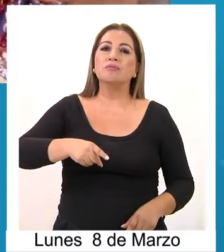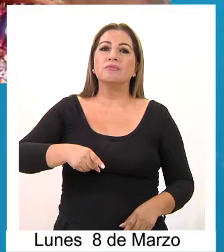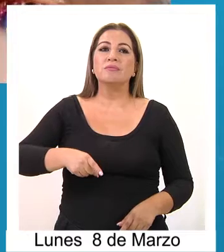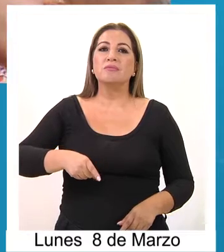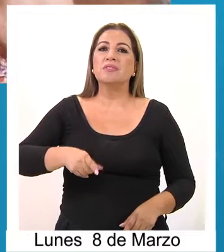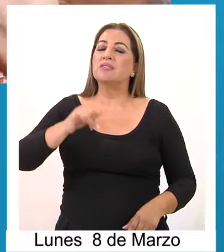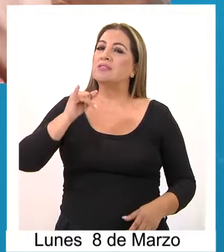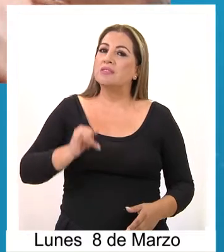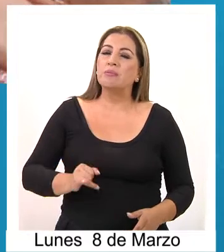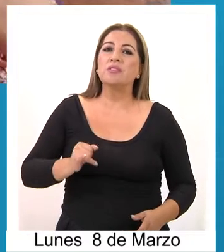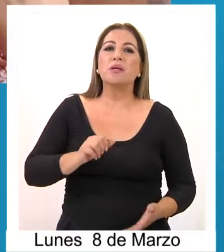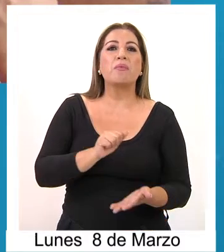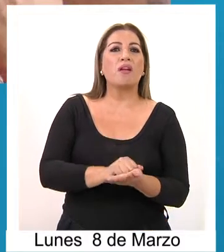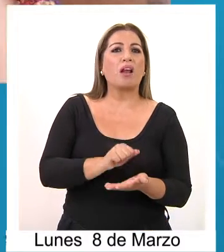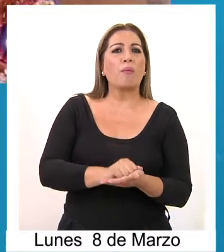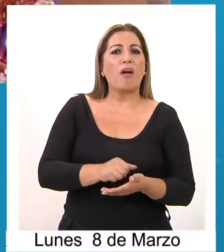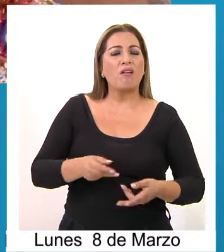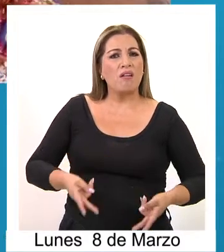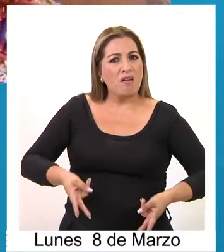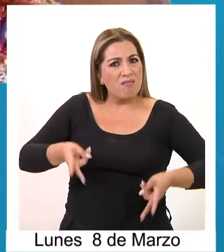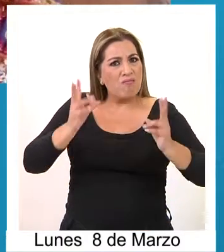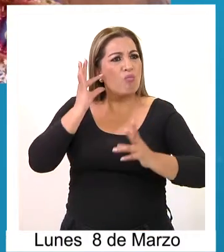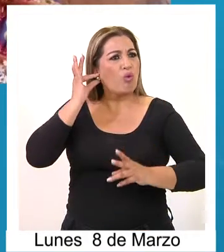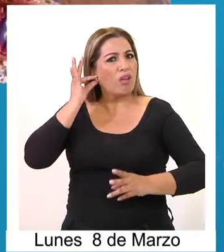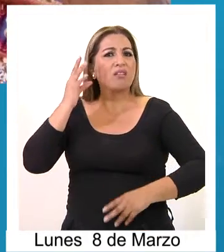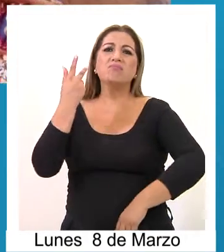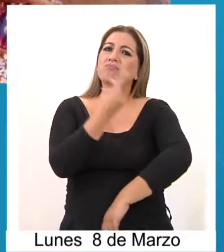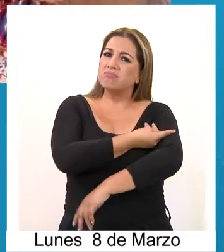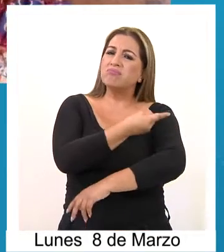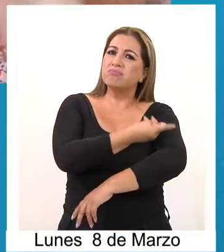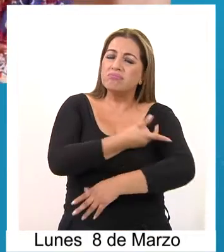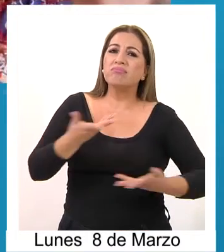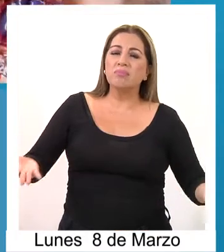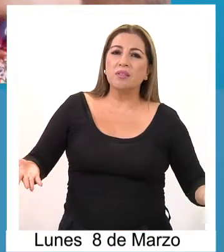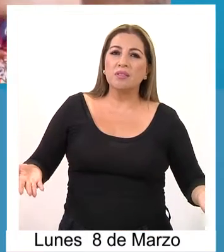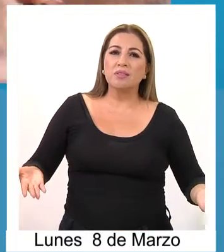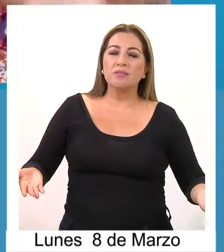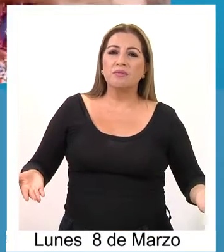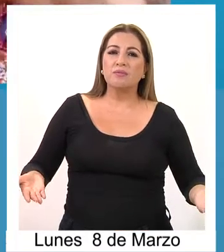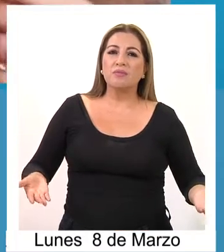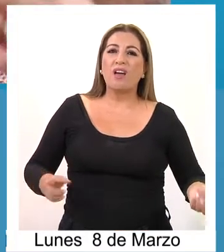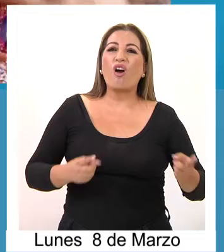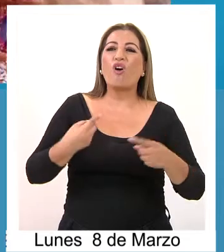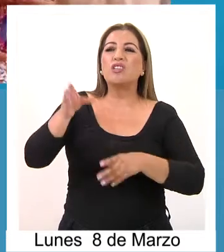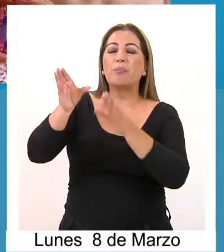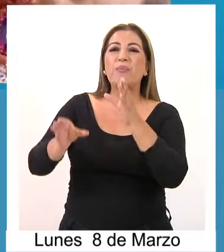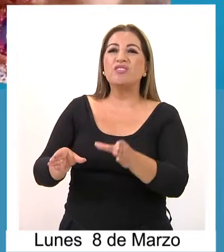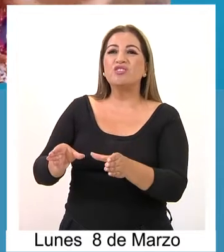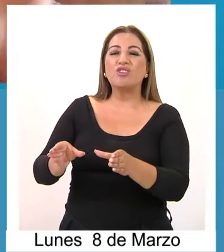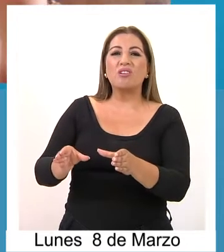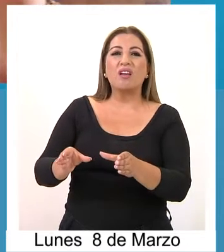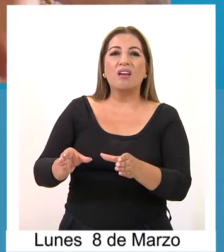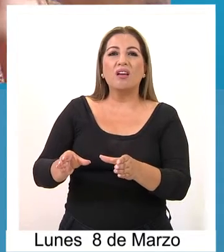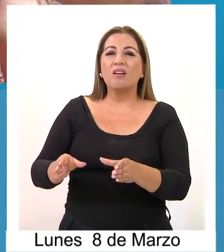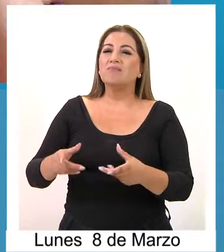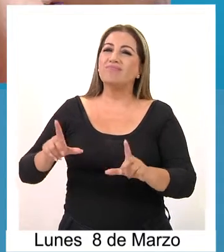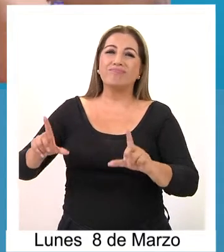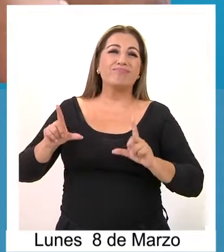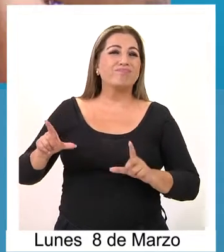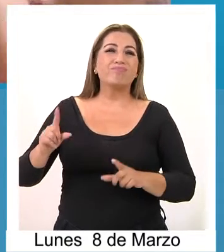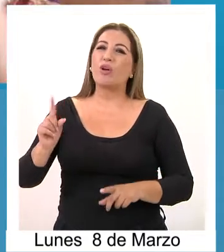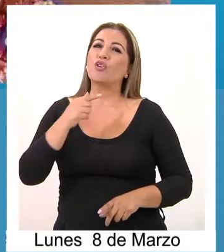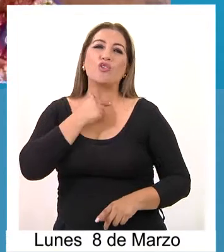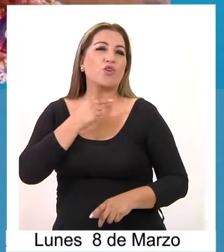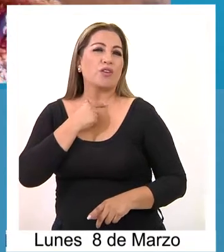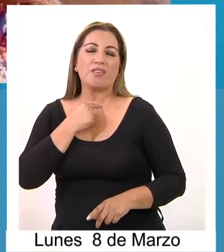más proclives a que sí se permita vacunar a las vacunas, contrario a infectólogos, internistas que han sido mucho más cautos con